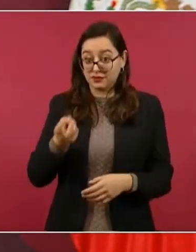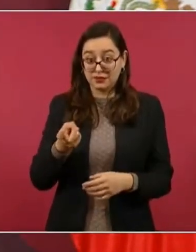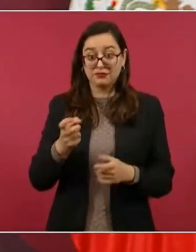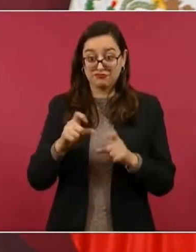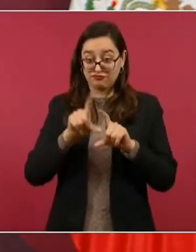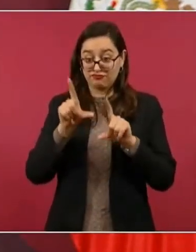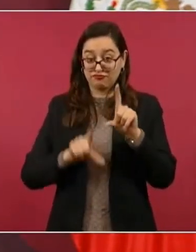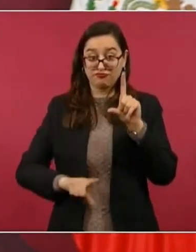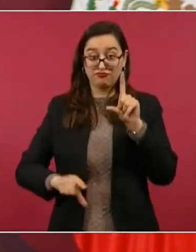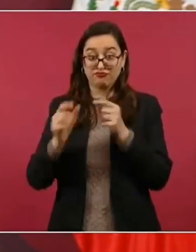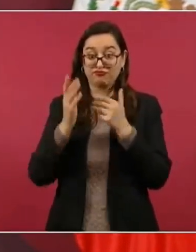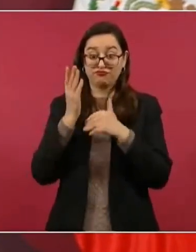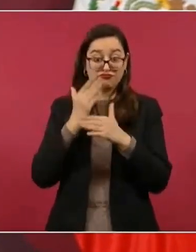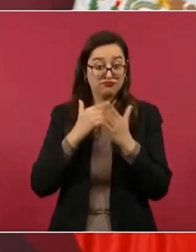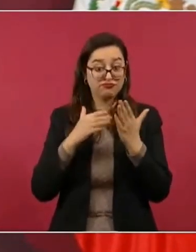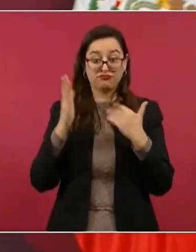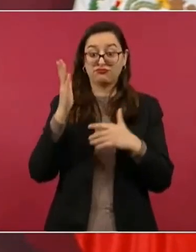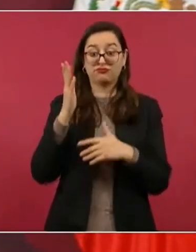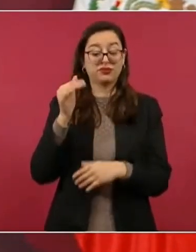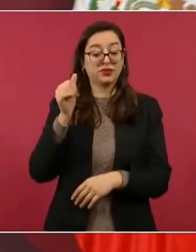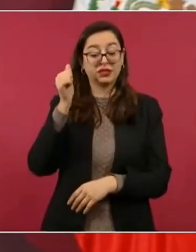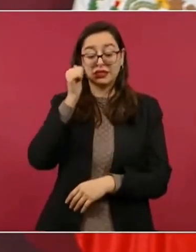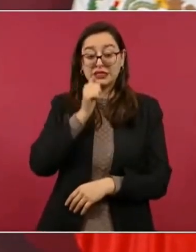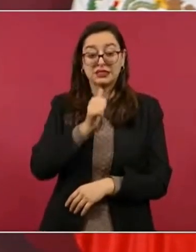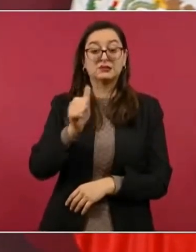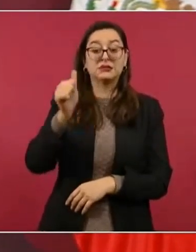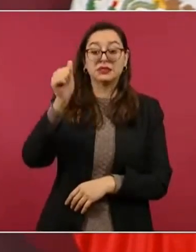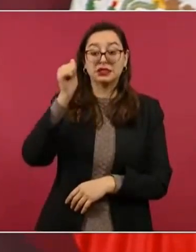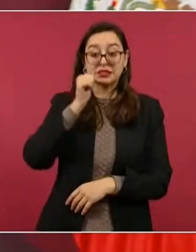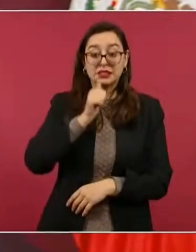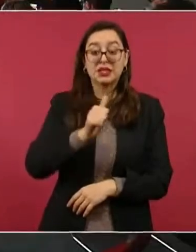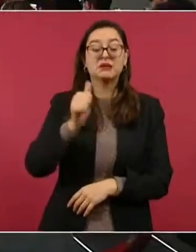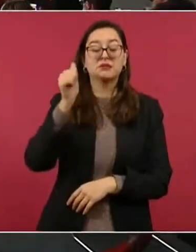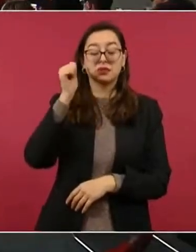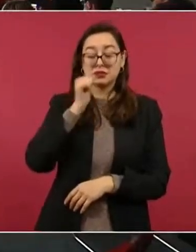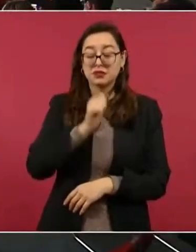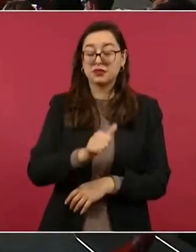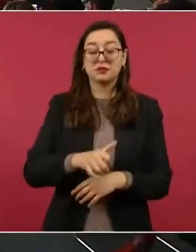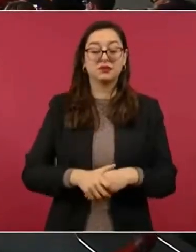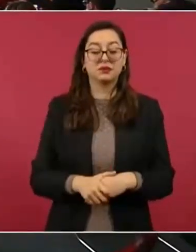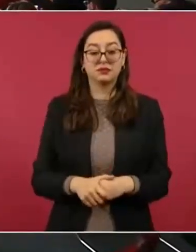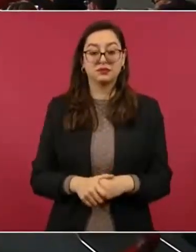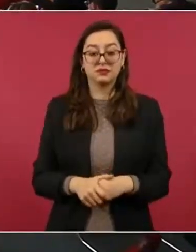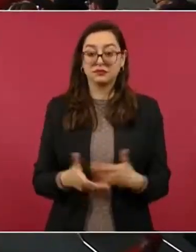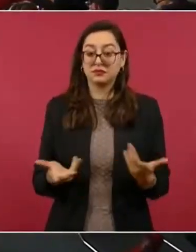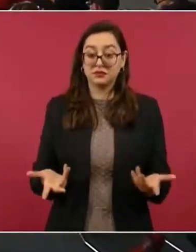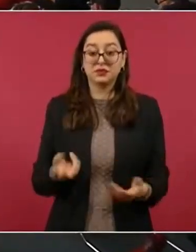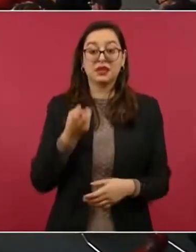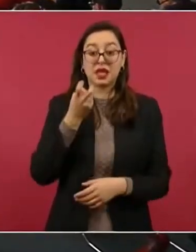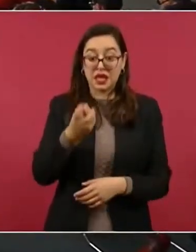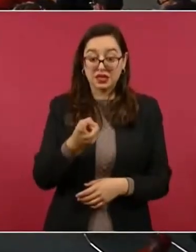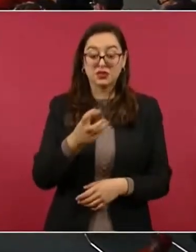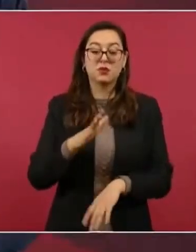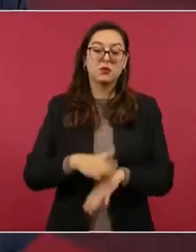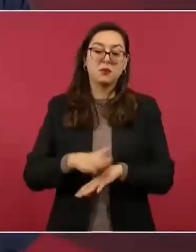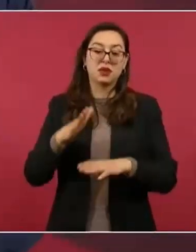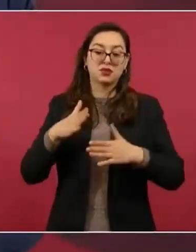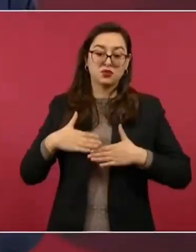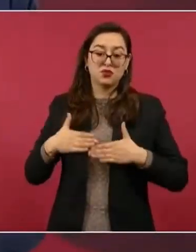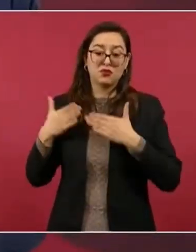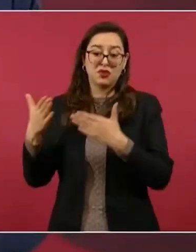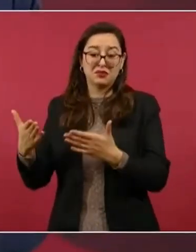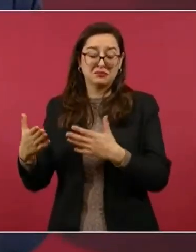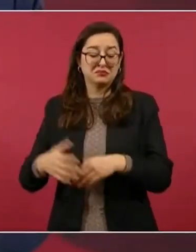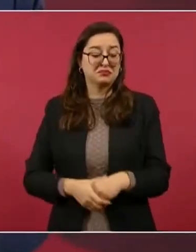sacado adelante siempre ante todas las calamidades. Y es a lo que hay que apostar. Porque lo